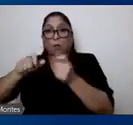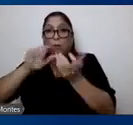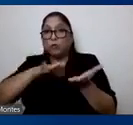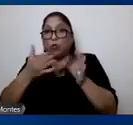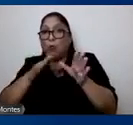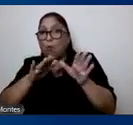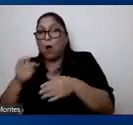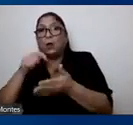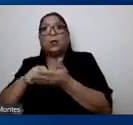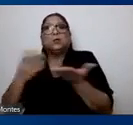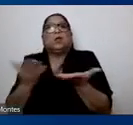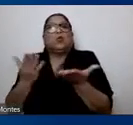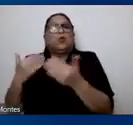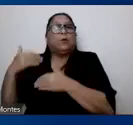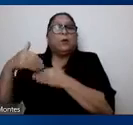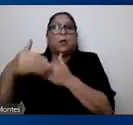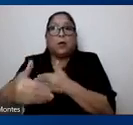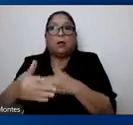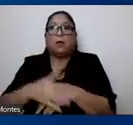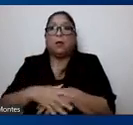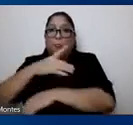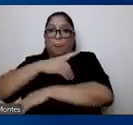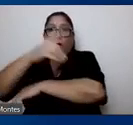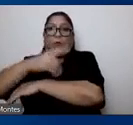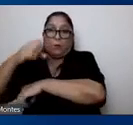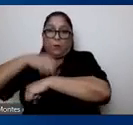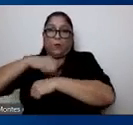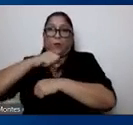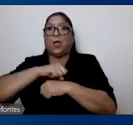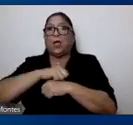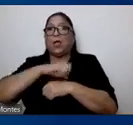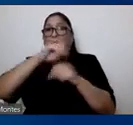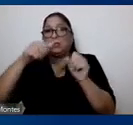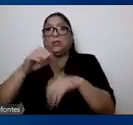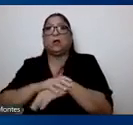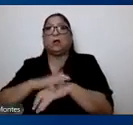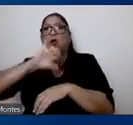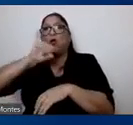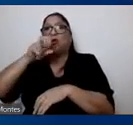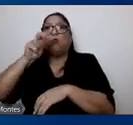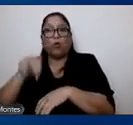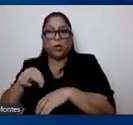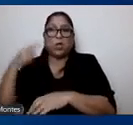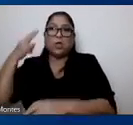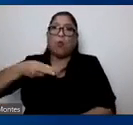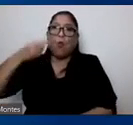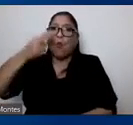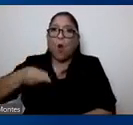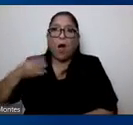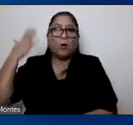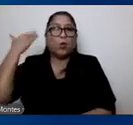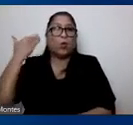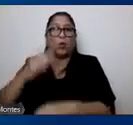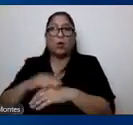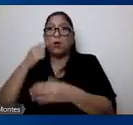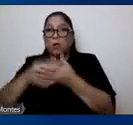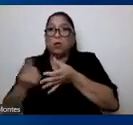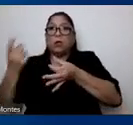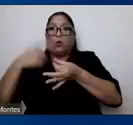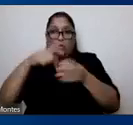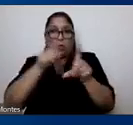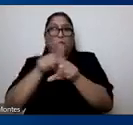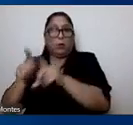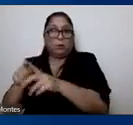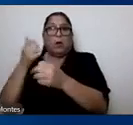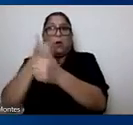eran procedentes de los departamentos de la Sierra Central como Junín, Huánuco, Huancavelica y Apurímac, incluido pues Ayacucho,